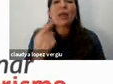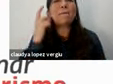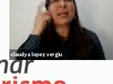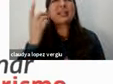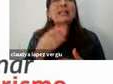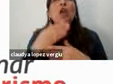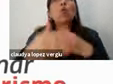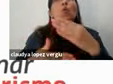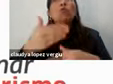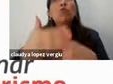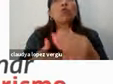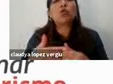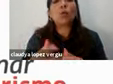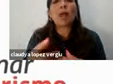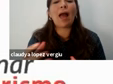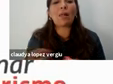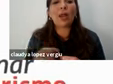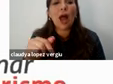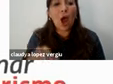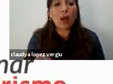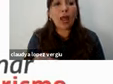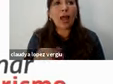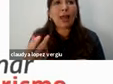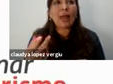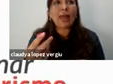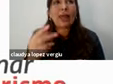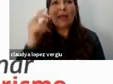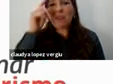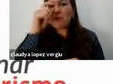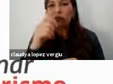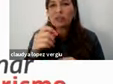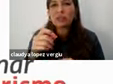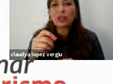hacer para adaptarse a esta nueva normalidad?